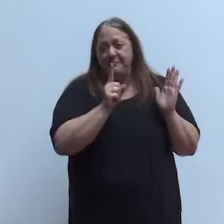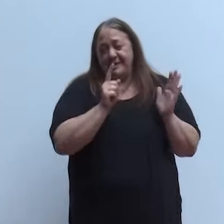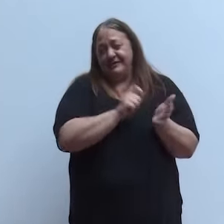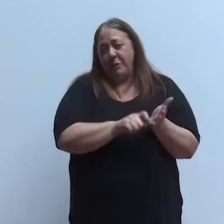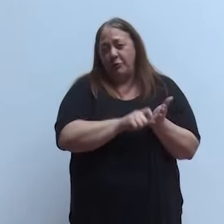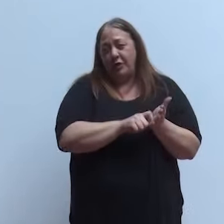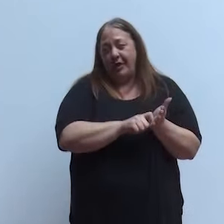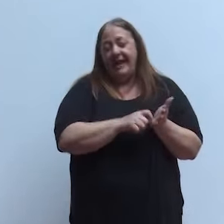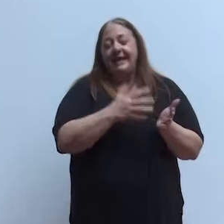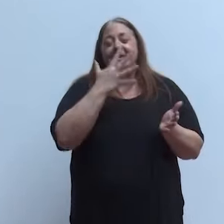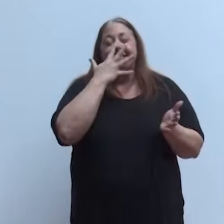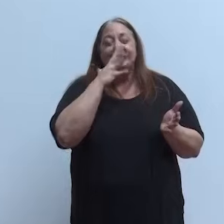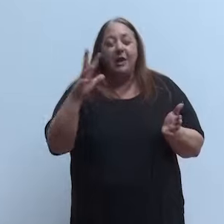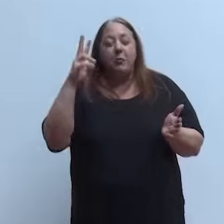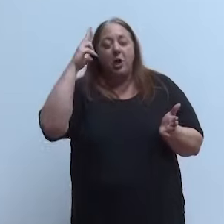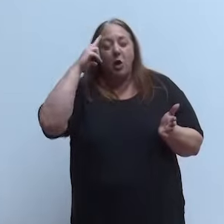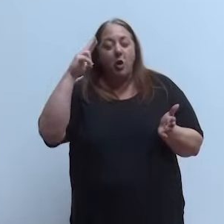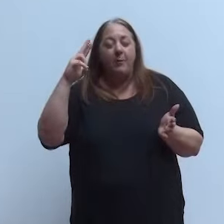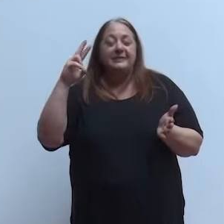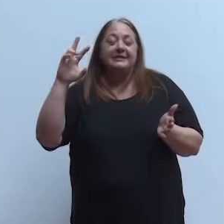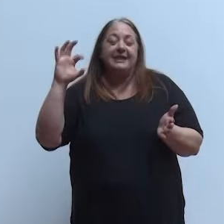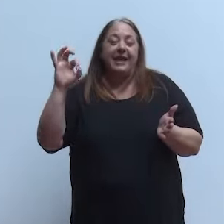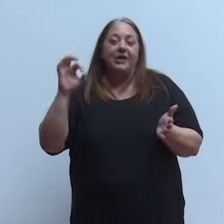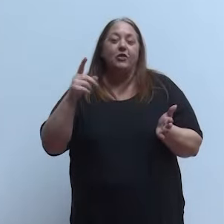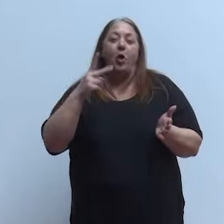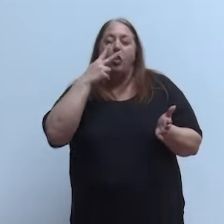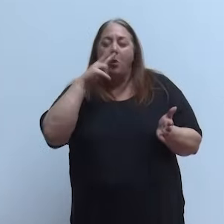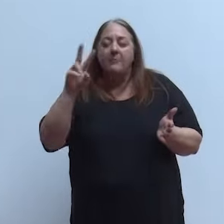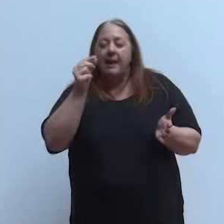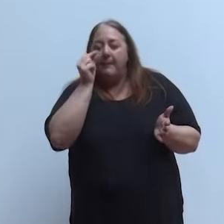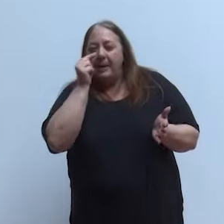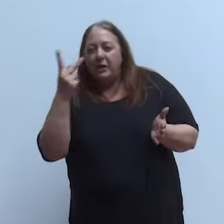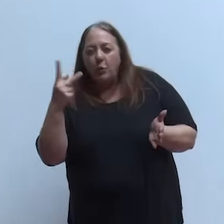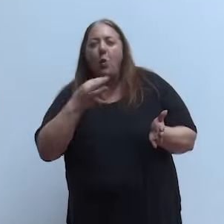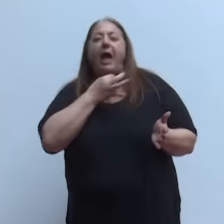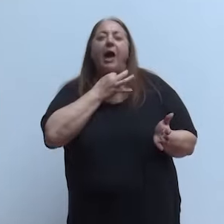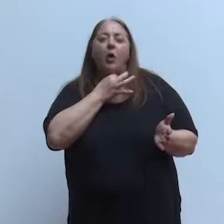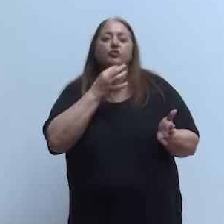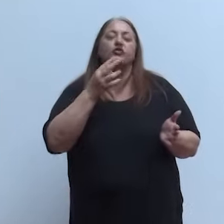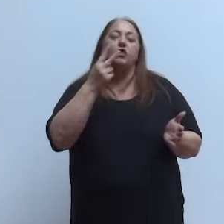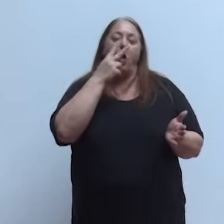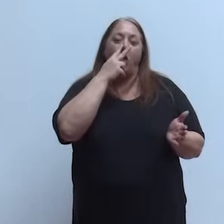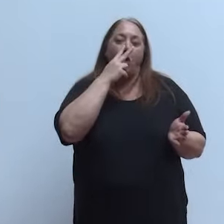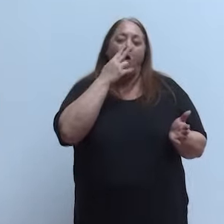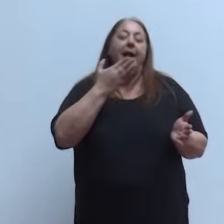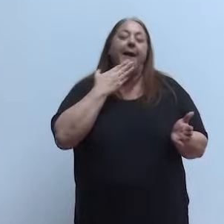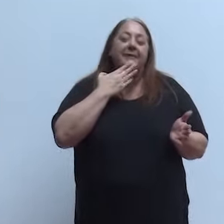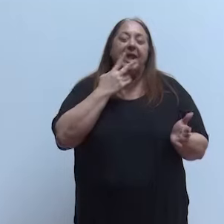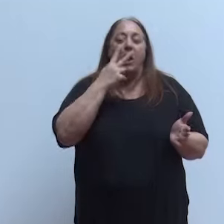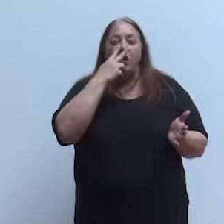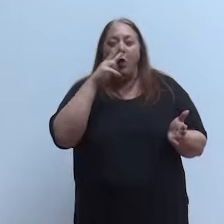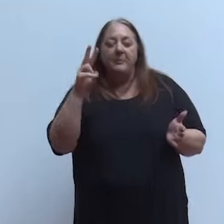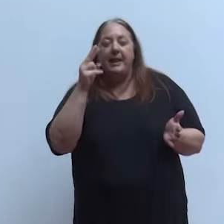5990 casos en 2021 agosto de 2021 abril de 2022